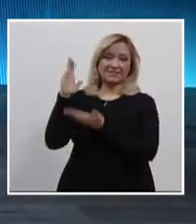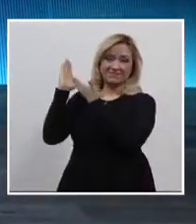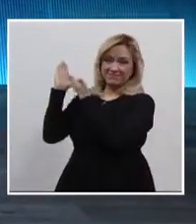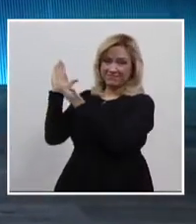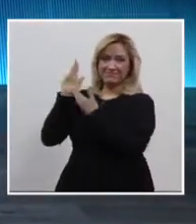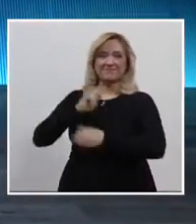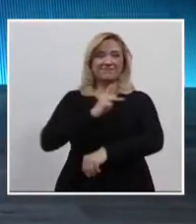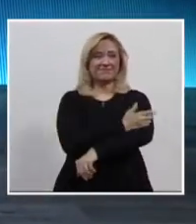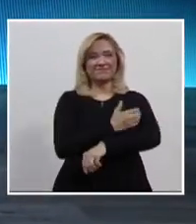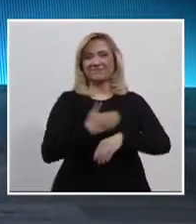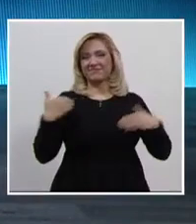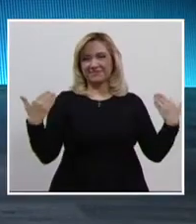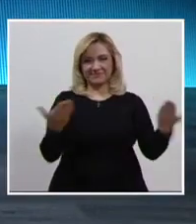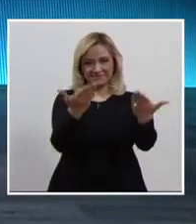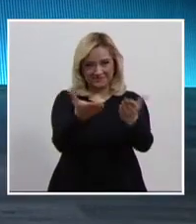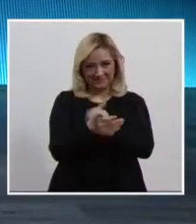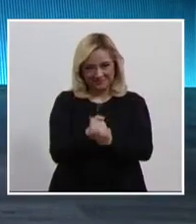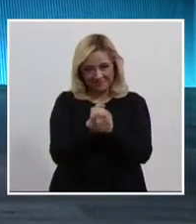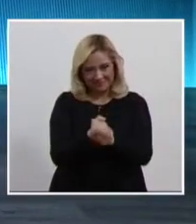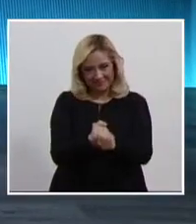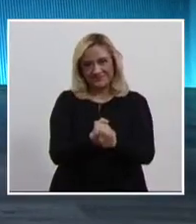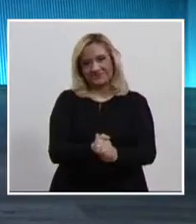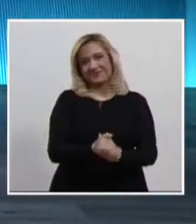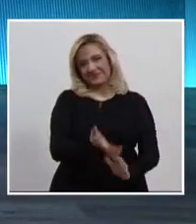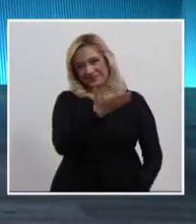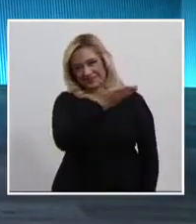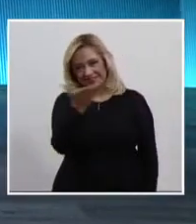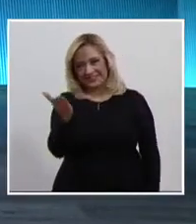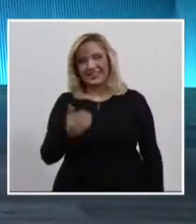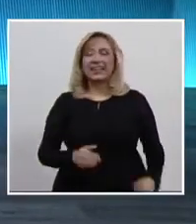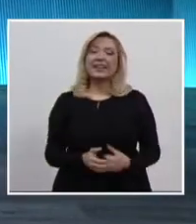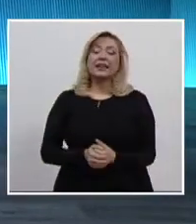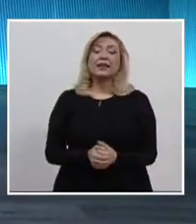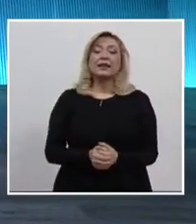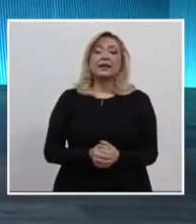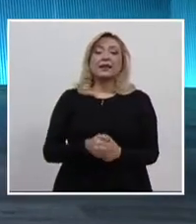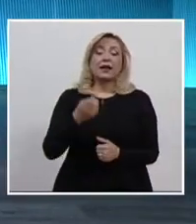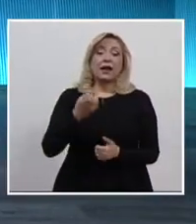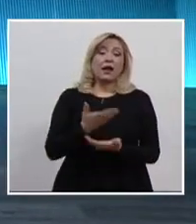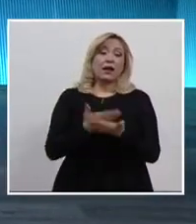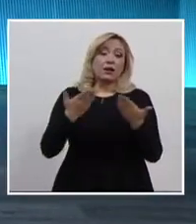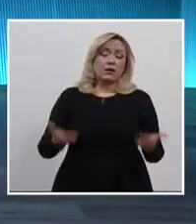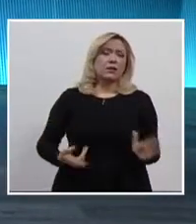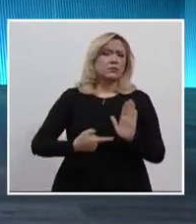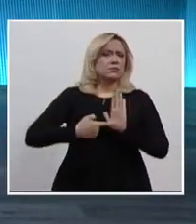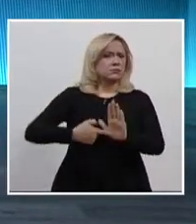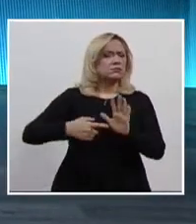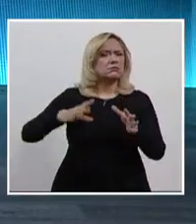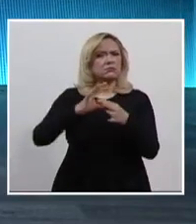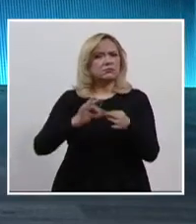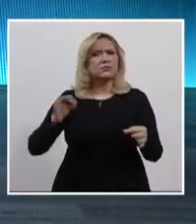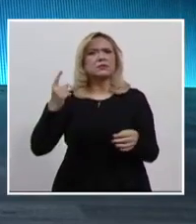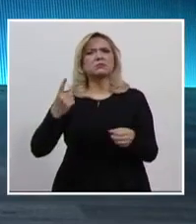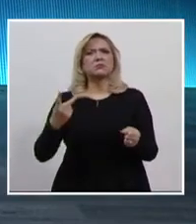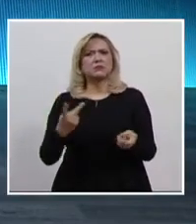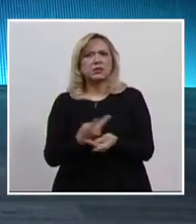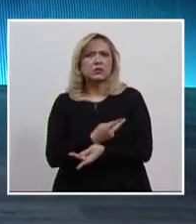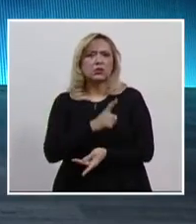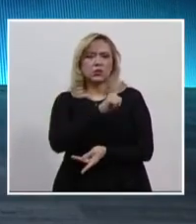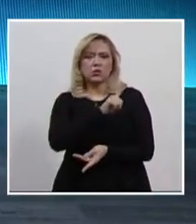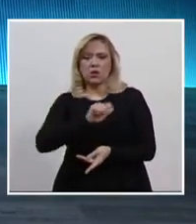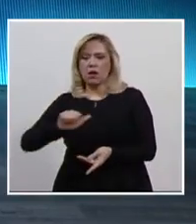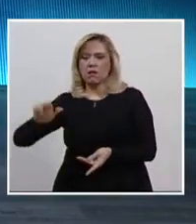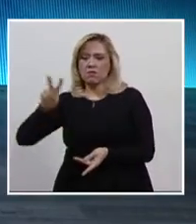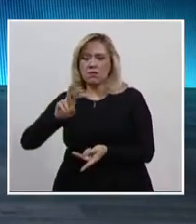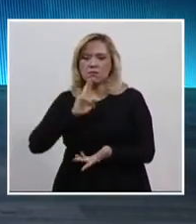un enorme saludo, por supuesto, hasta donde usted se encuentre. En los próximos minutos le daremos cuenta de las sentencias más relevantes de la Suprema